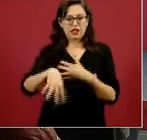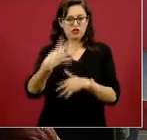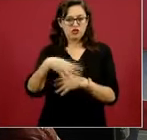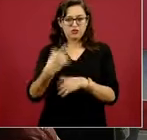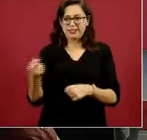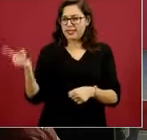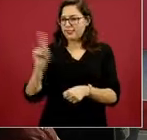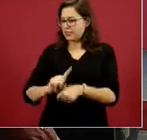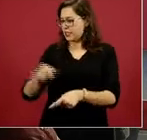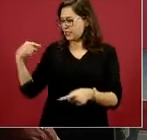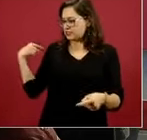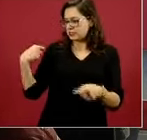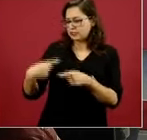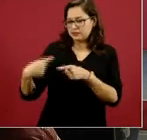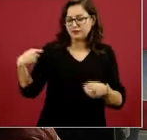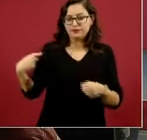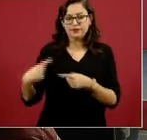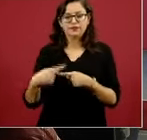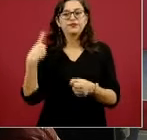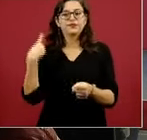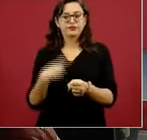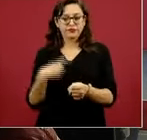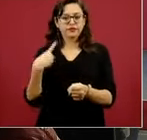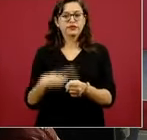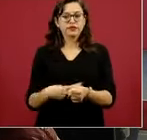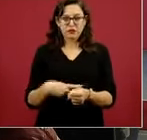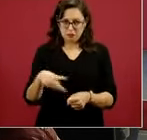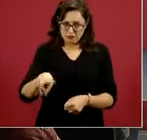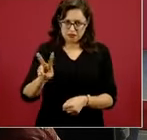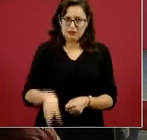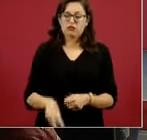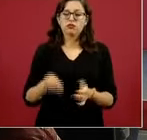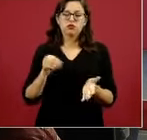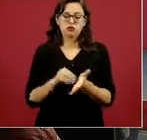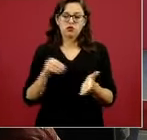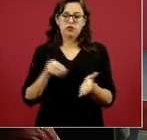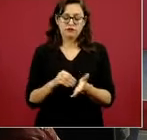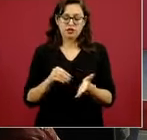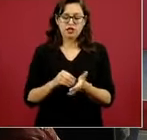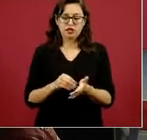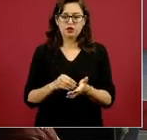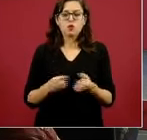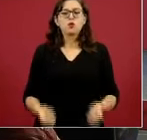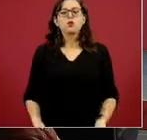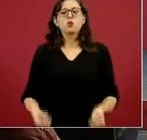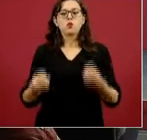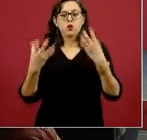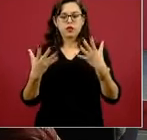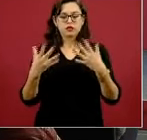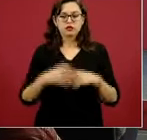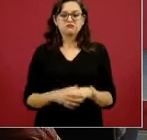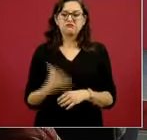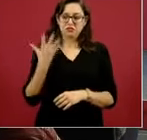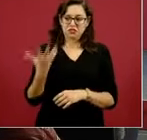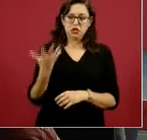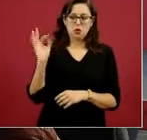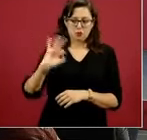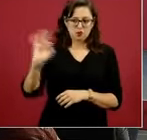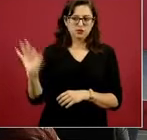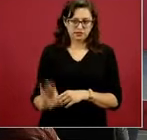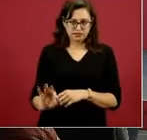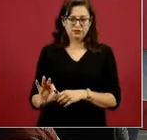son los casos que tienen en los últimos 14 días han iniciado sus síntomas, y ahora son 5% de estos